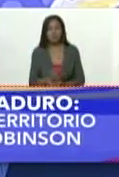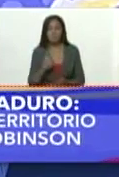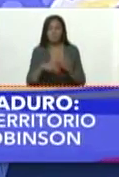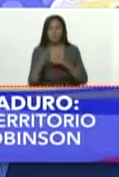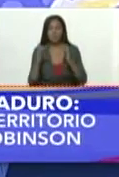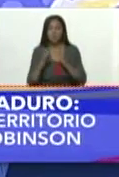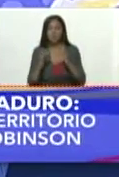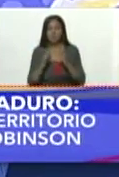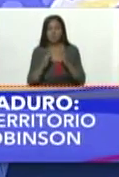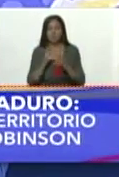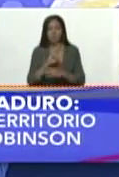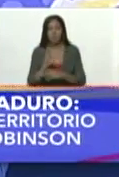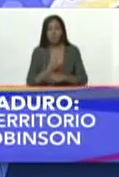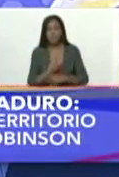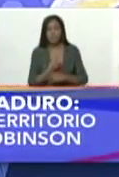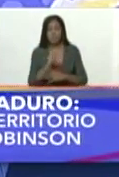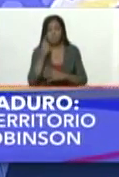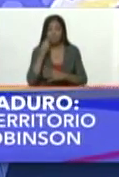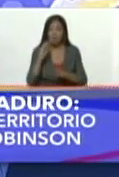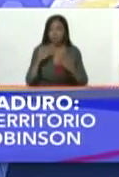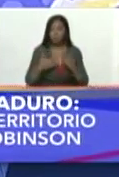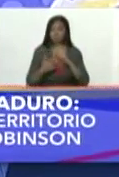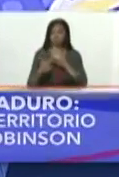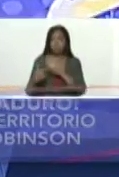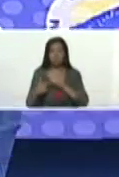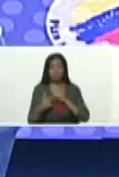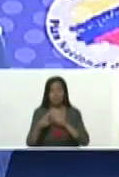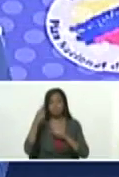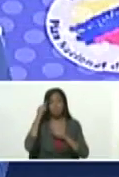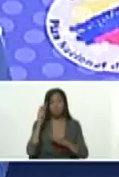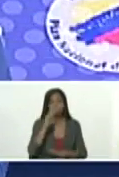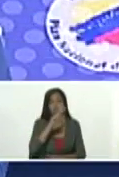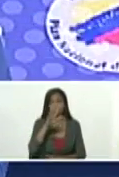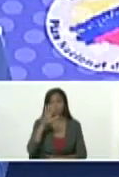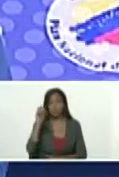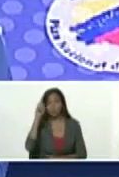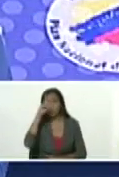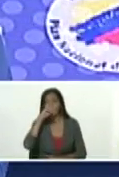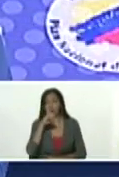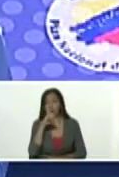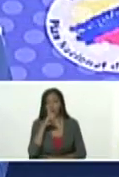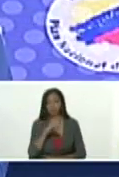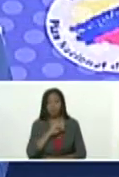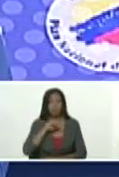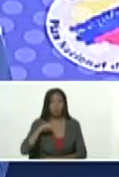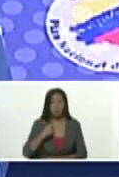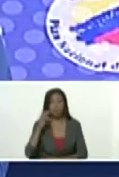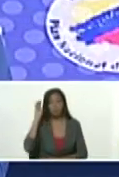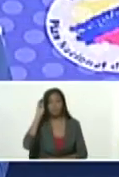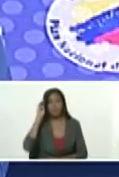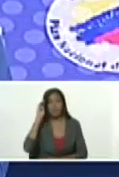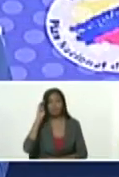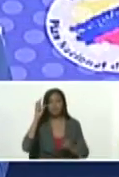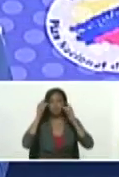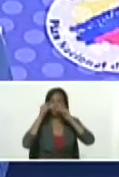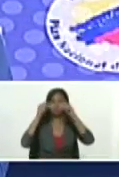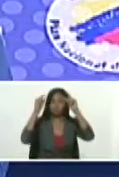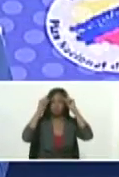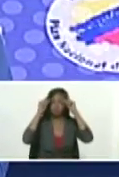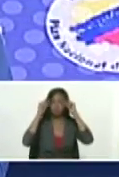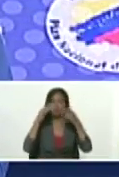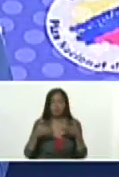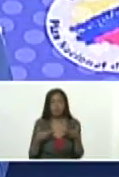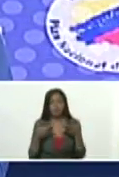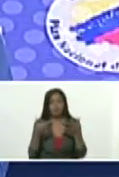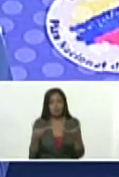darle un pase para que muestren hoy, el día de los 250 años, de nuestro maestro Simón Rodríguez, el